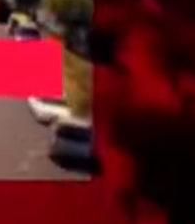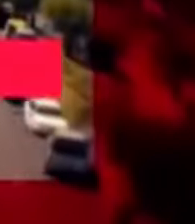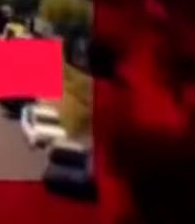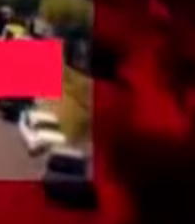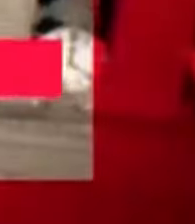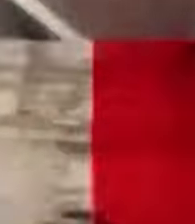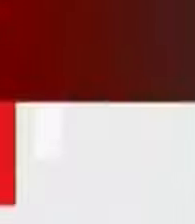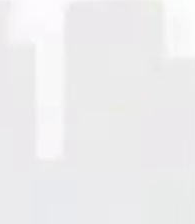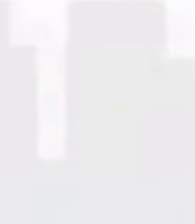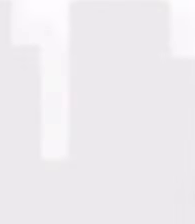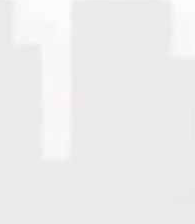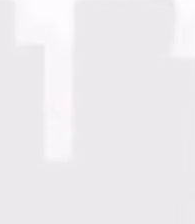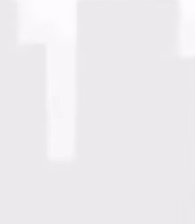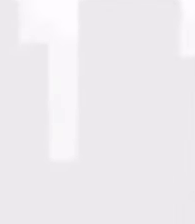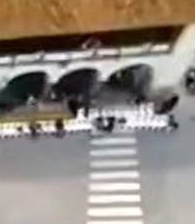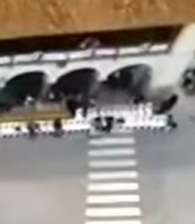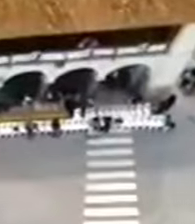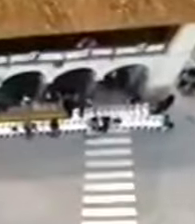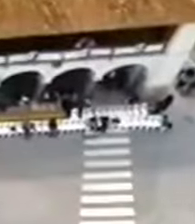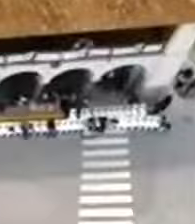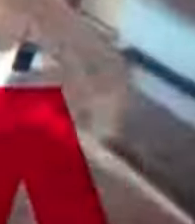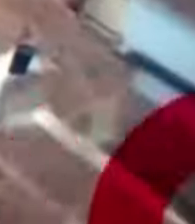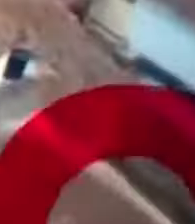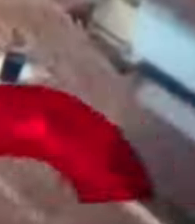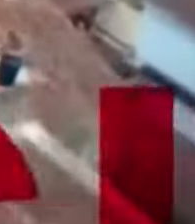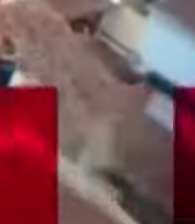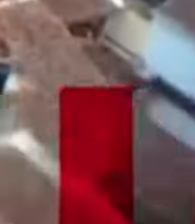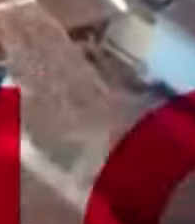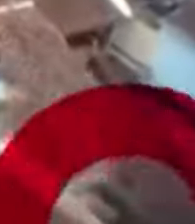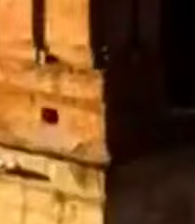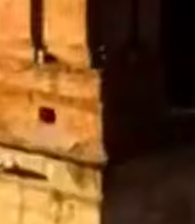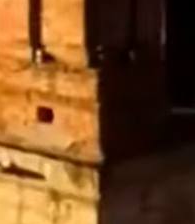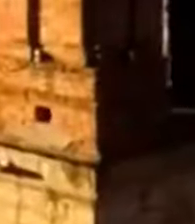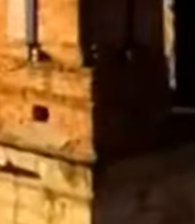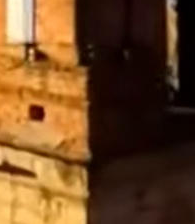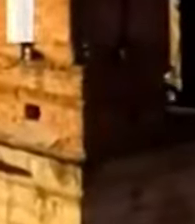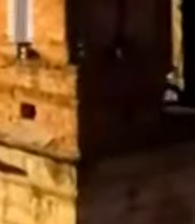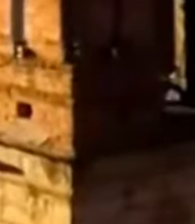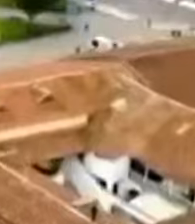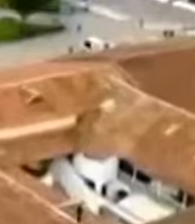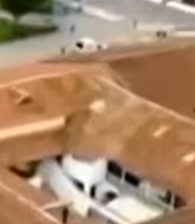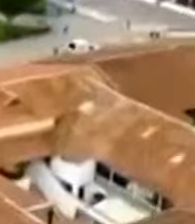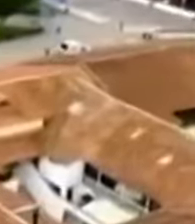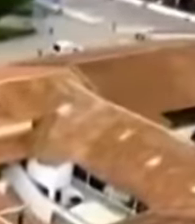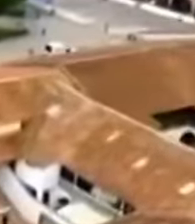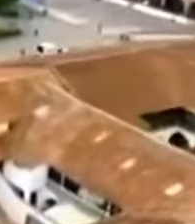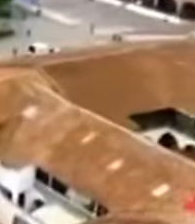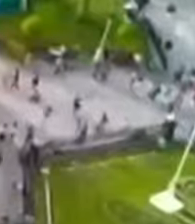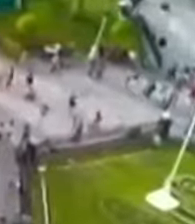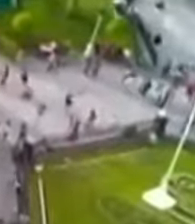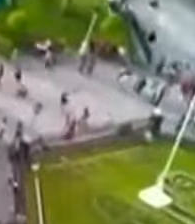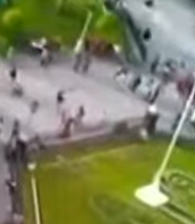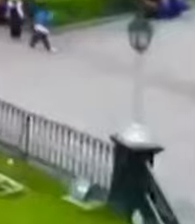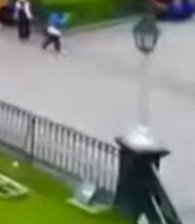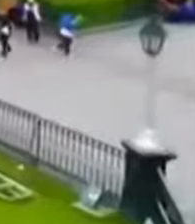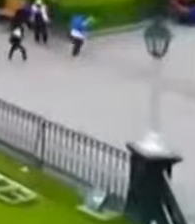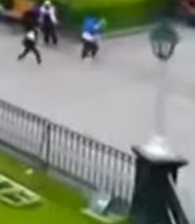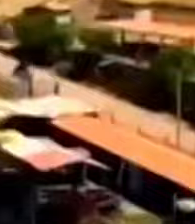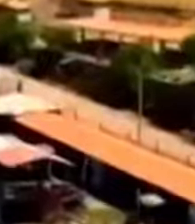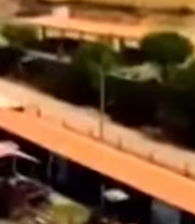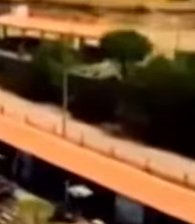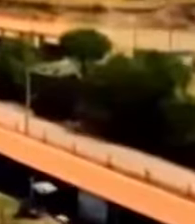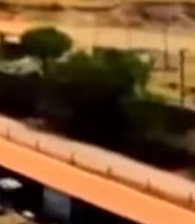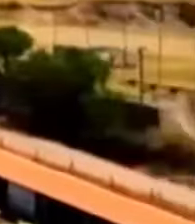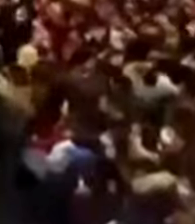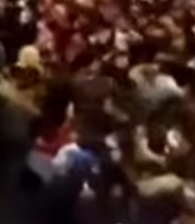Este sábado, Habla Perú, en vivo, desde Ayacucho, ciudad señorial, de bella arquitectura,